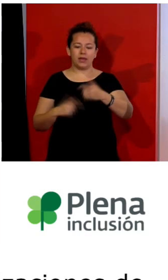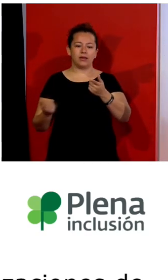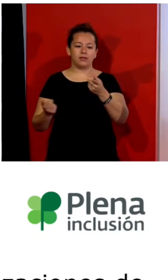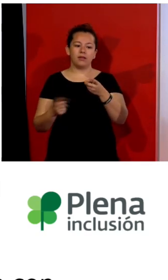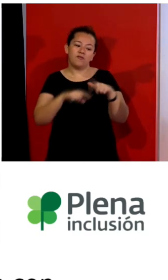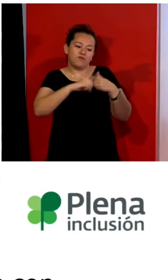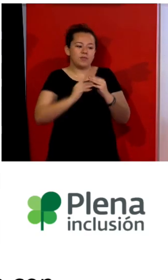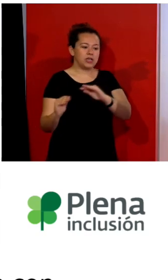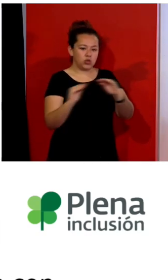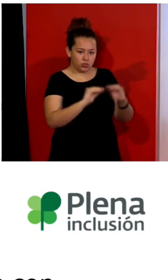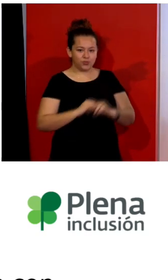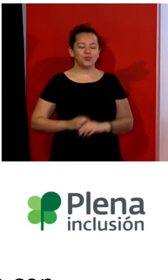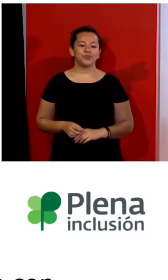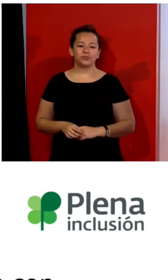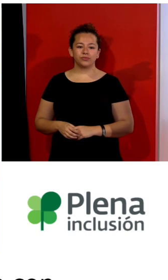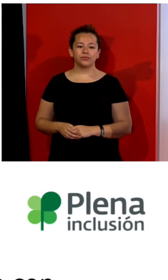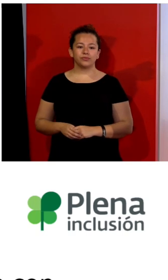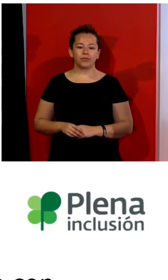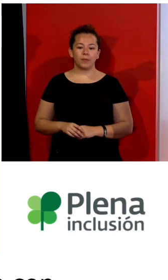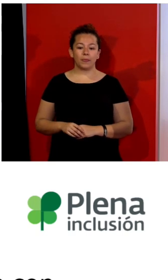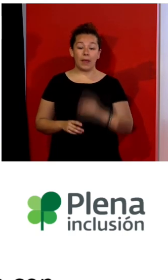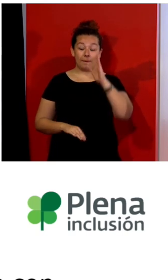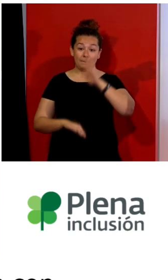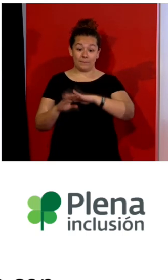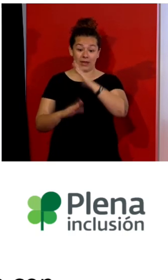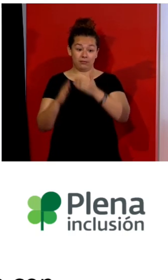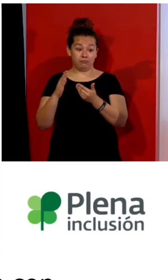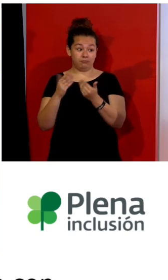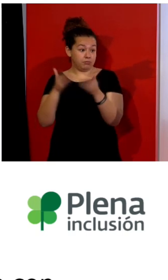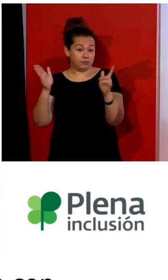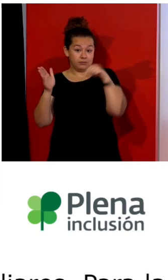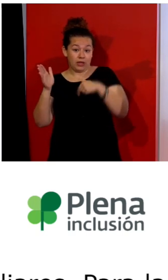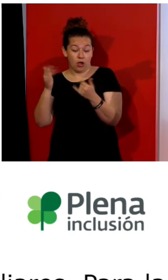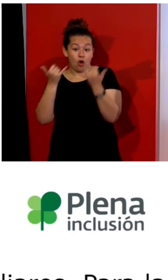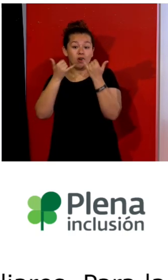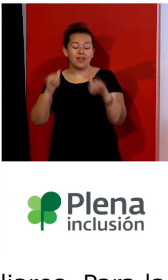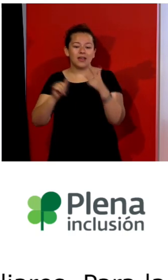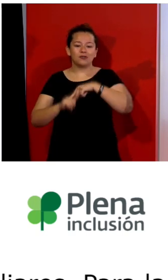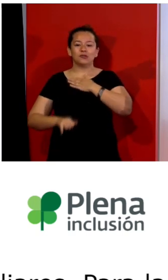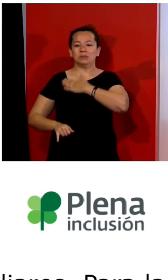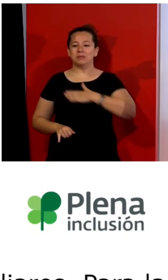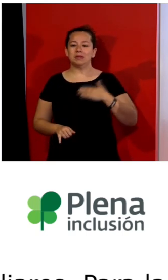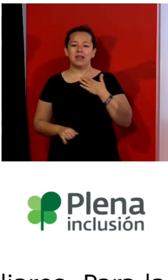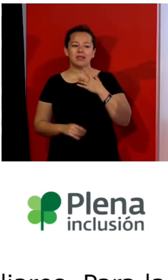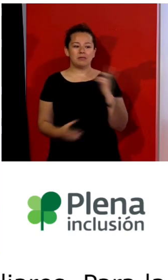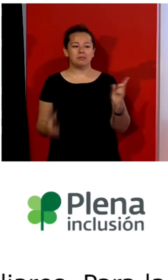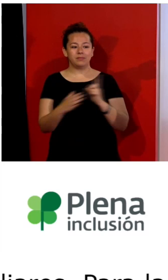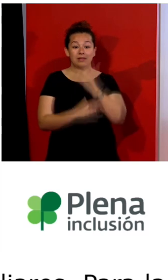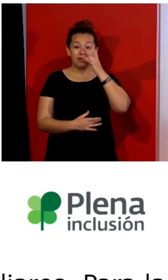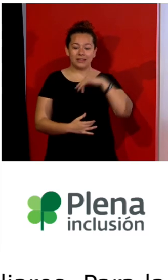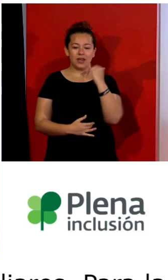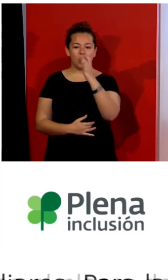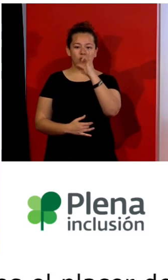sus familiares. Para la inauguración de esta jornada tenemos el placer de contar con José